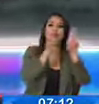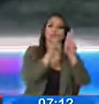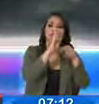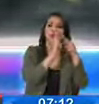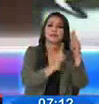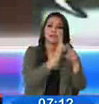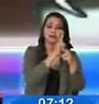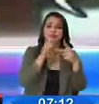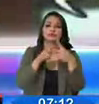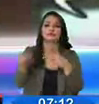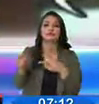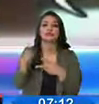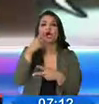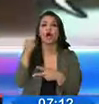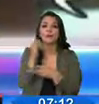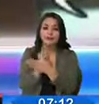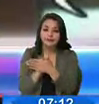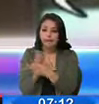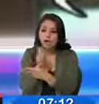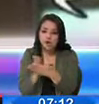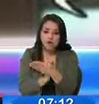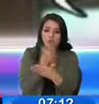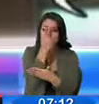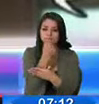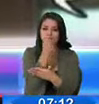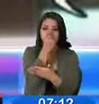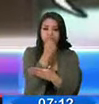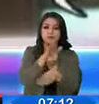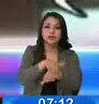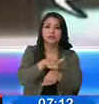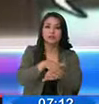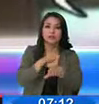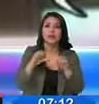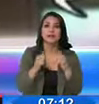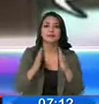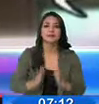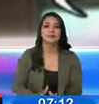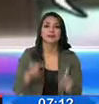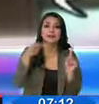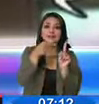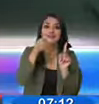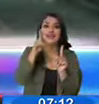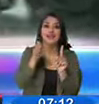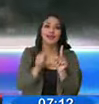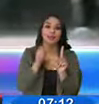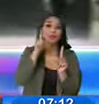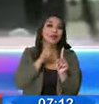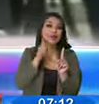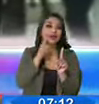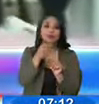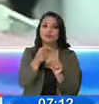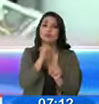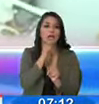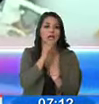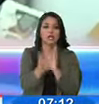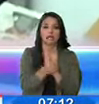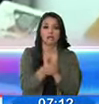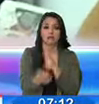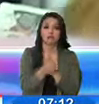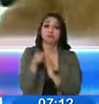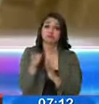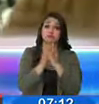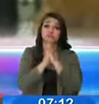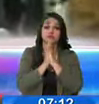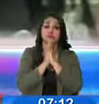Bonil por un dibujo que hacía alusión a la falta de preparación del asambleísta Agustín Delgado, en donde se debió pedir